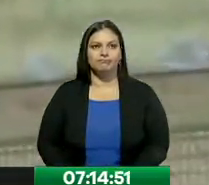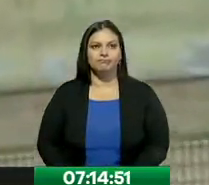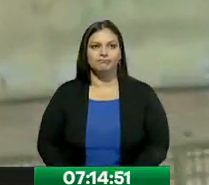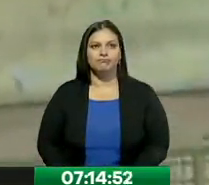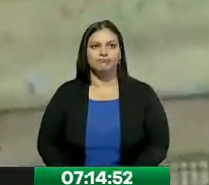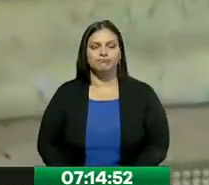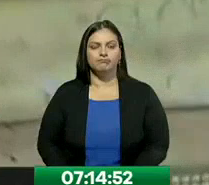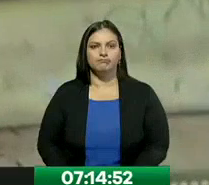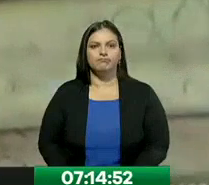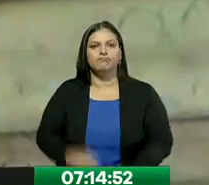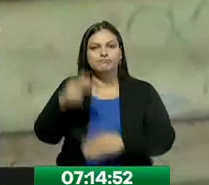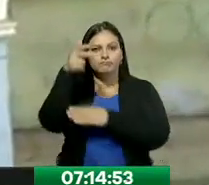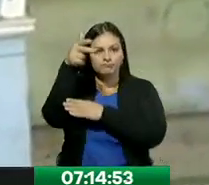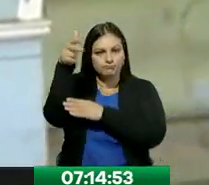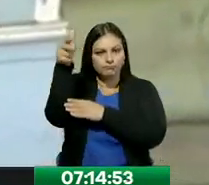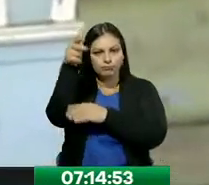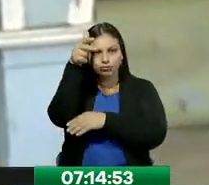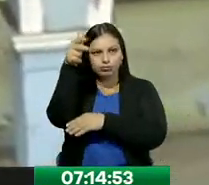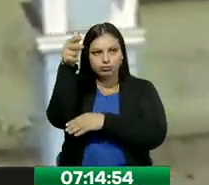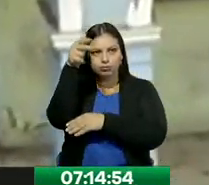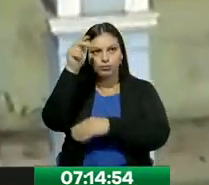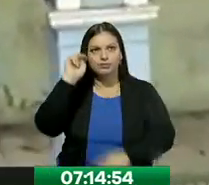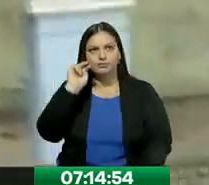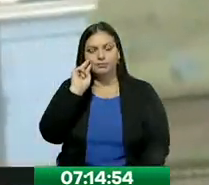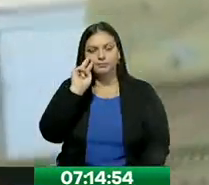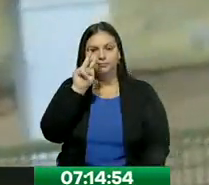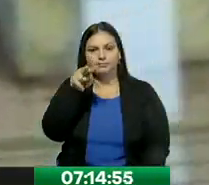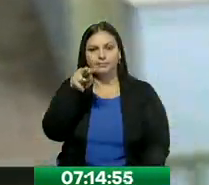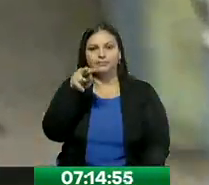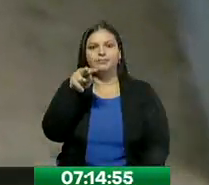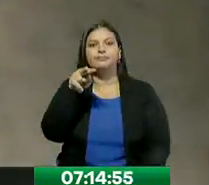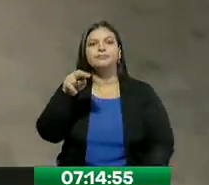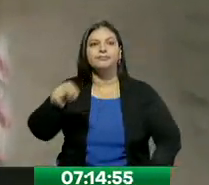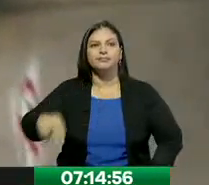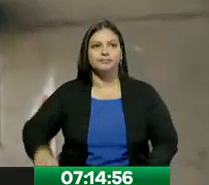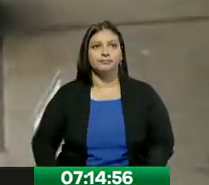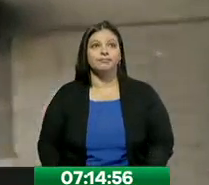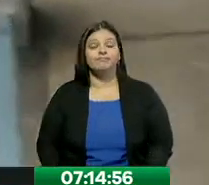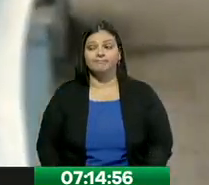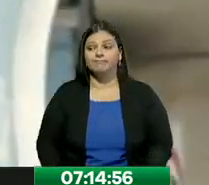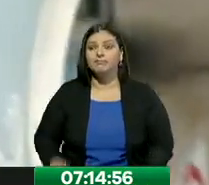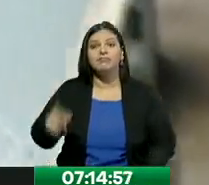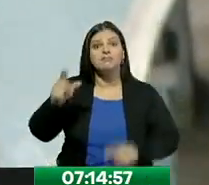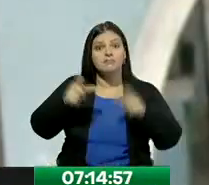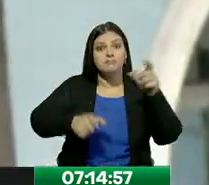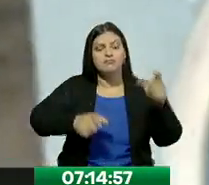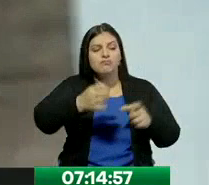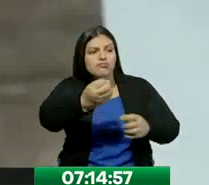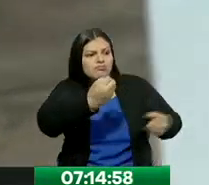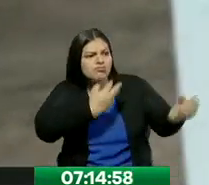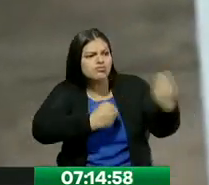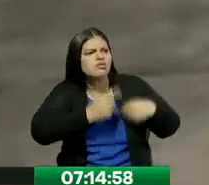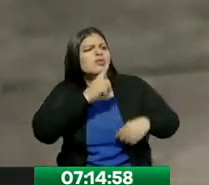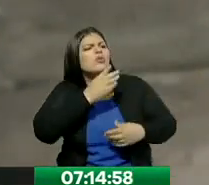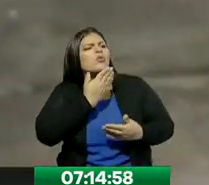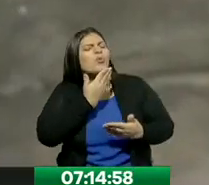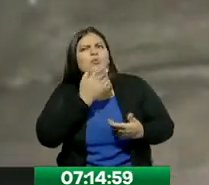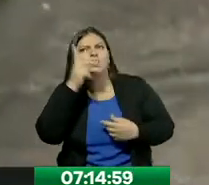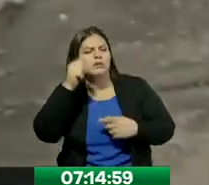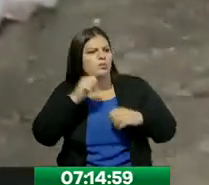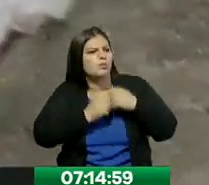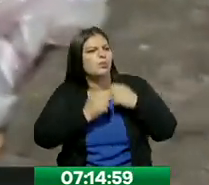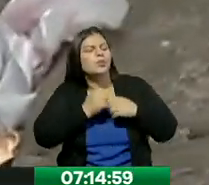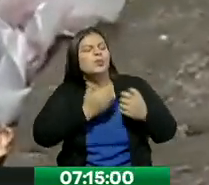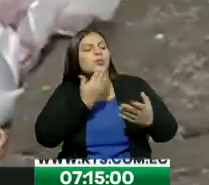enfocando ciertos indicios, por así llamarlos, que dan cuenta de que efectivamente personas